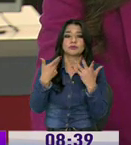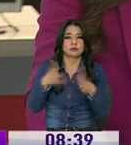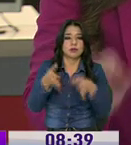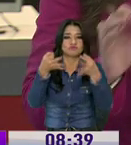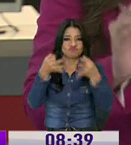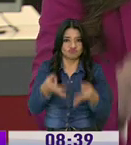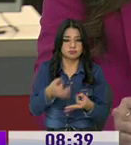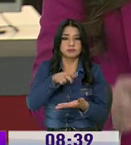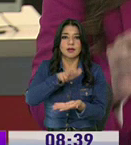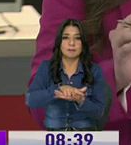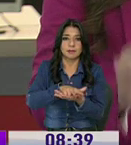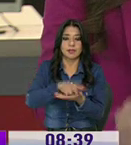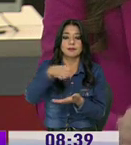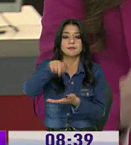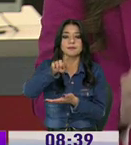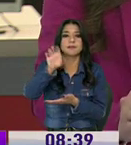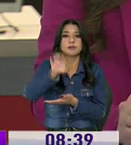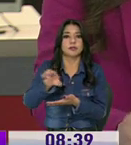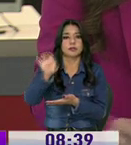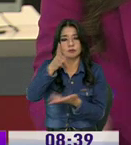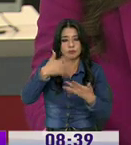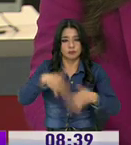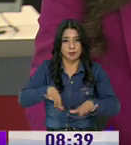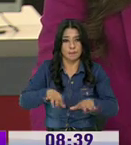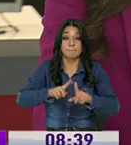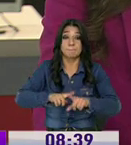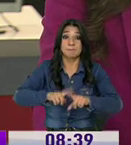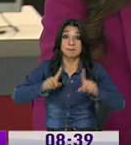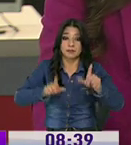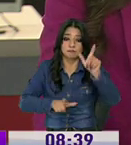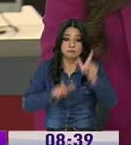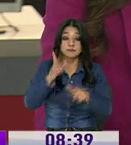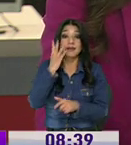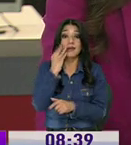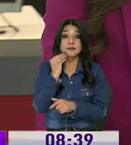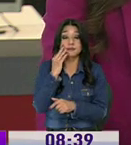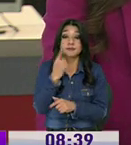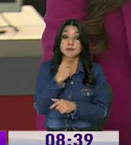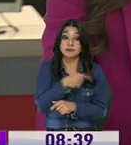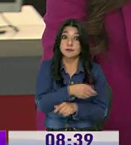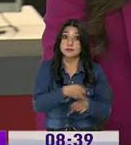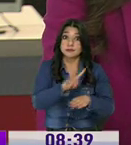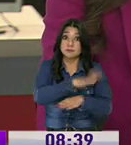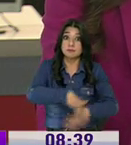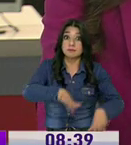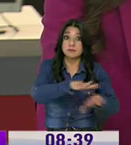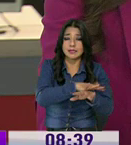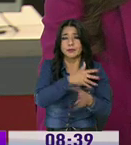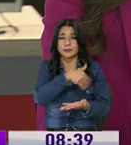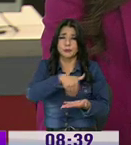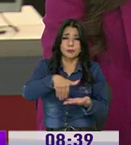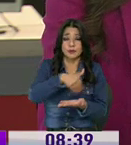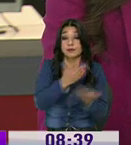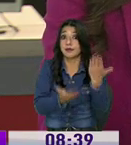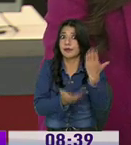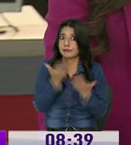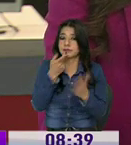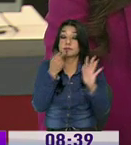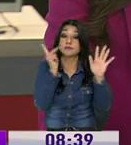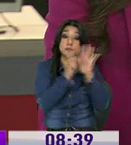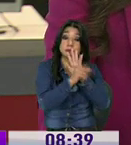regir desde este 1 de enero. Sin embargo, expertos consideran que el actuar de la legislatura puede generar una demanda